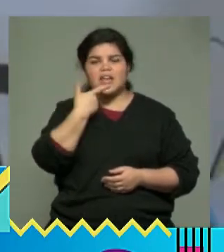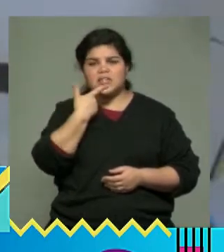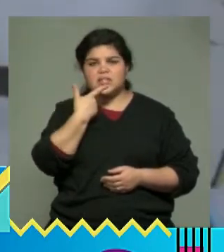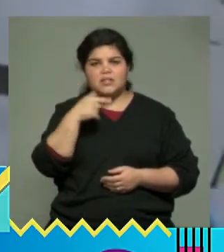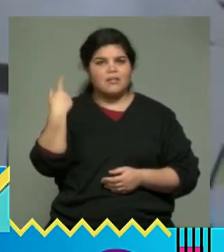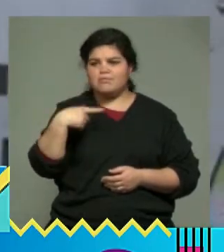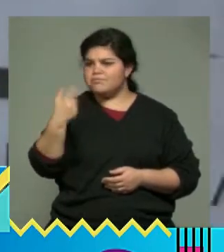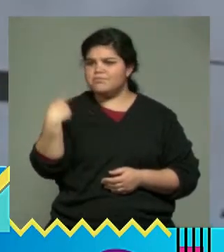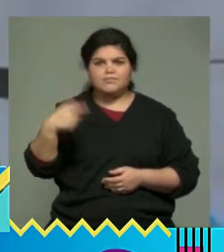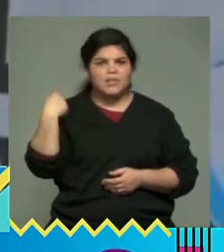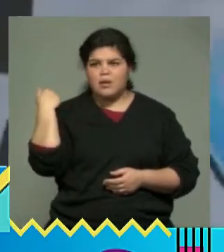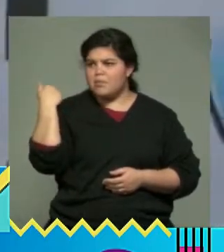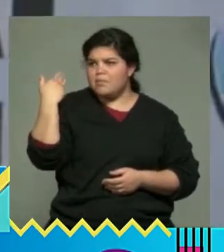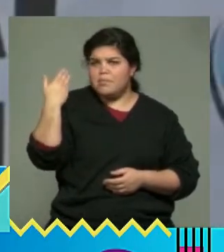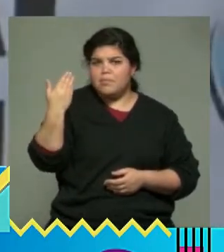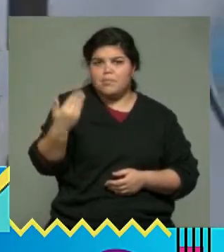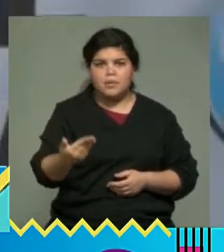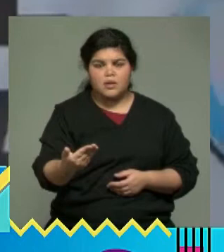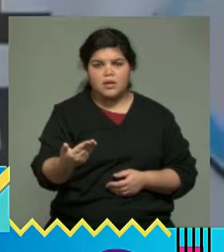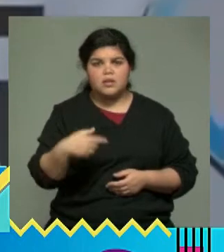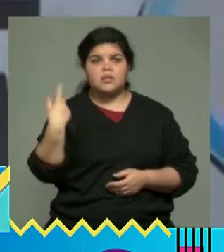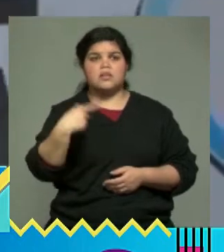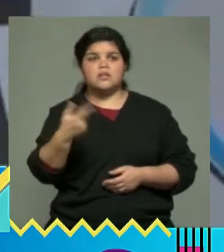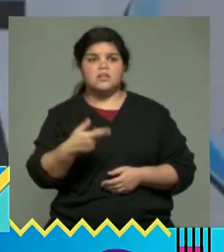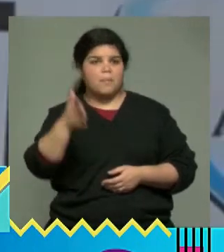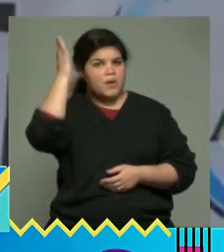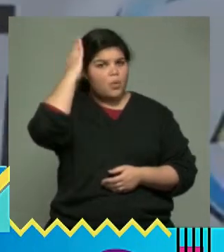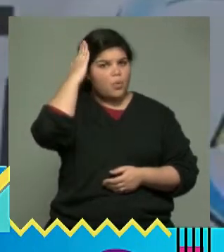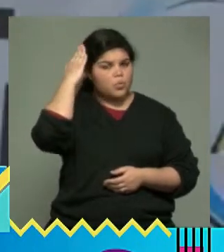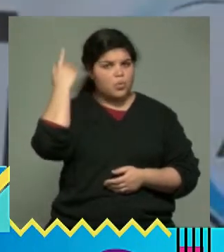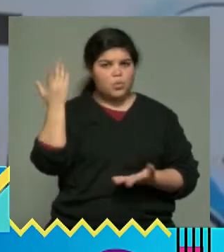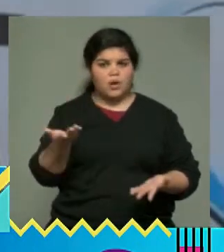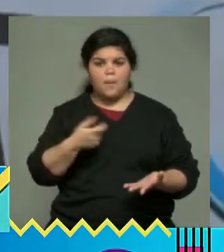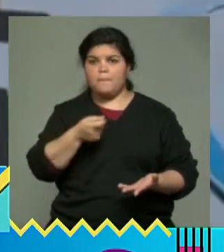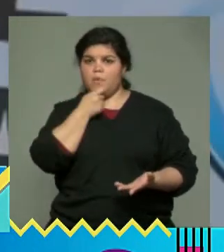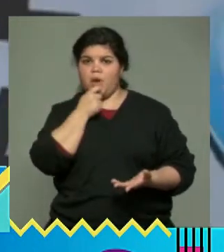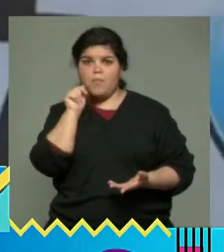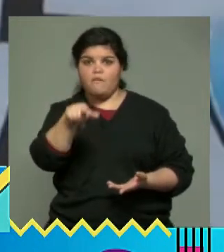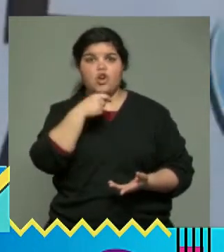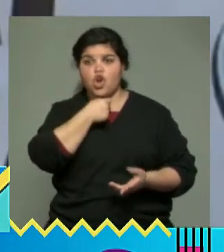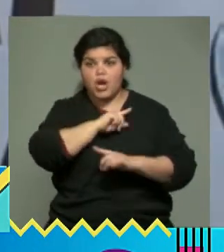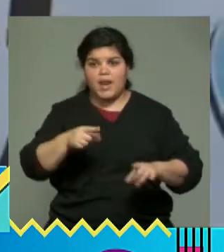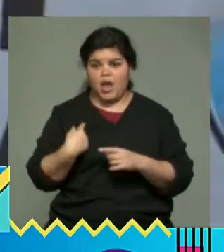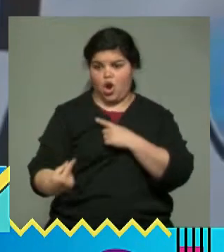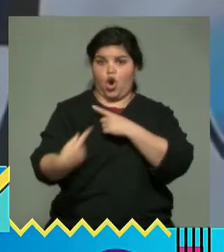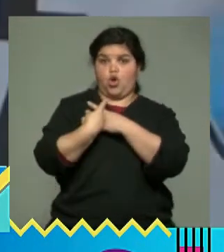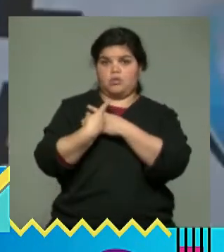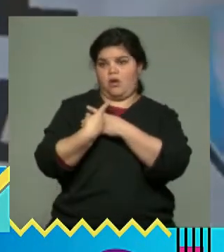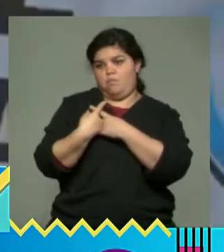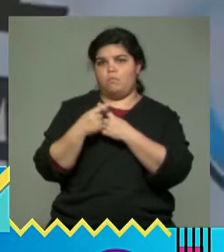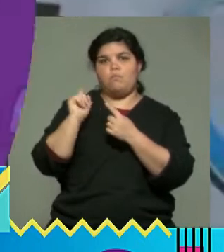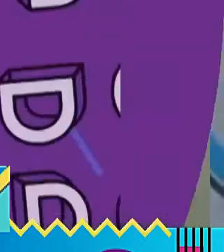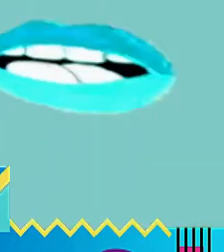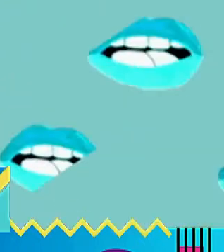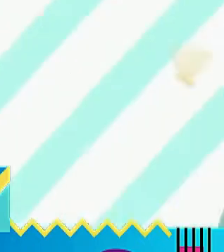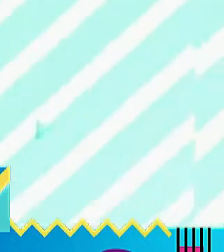y se repite en muchas culturas, lo que no quieres que te hagan, es fácil, no lo hagas a los demás. ¿En eso coincidimos también o no? Y